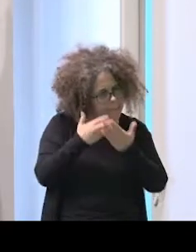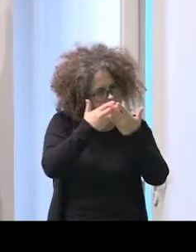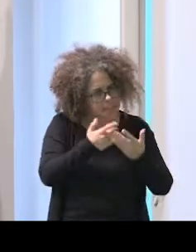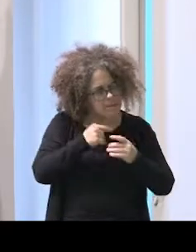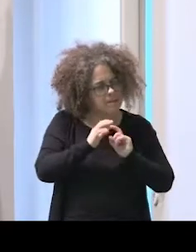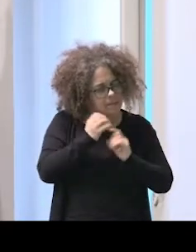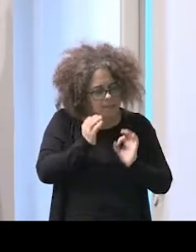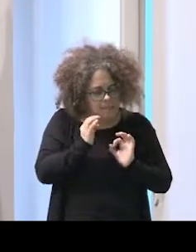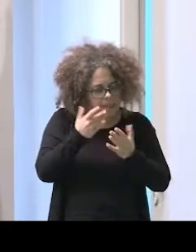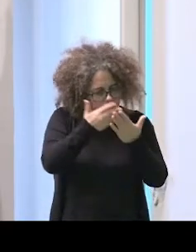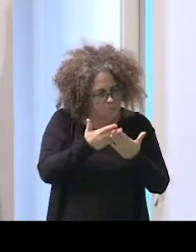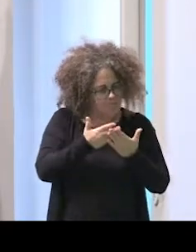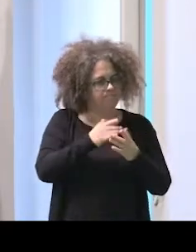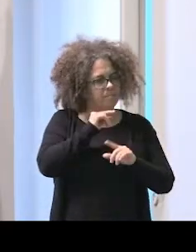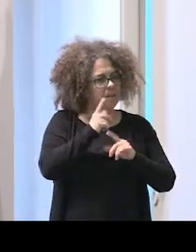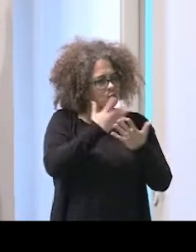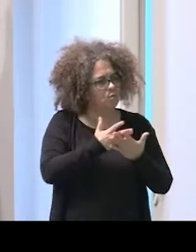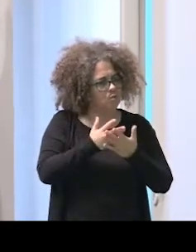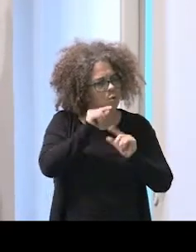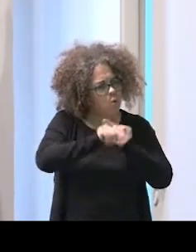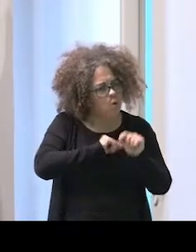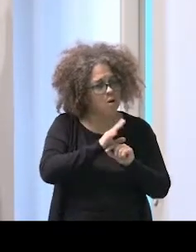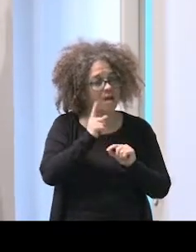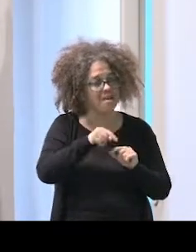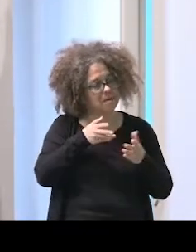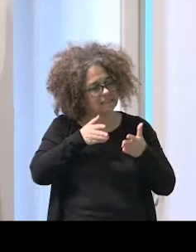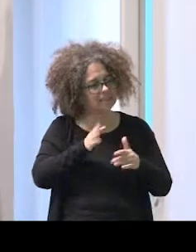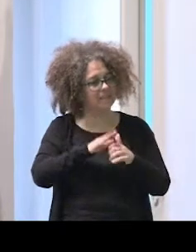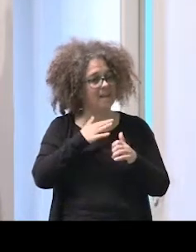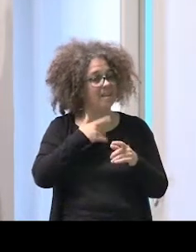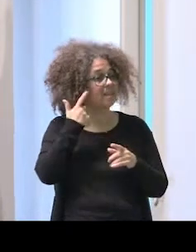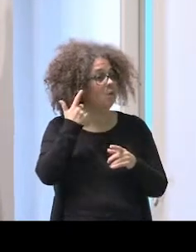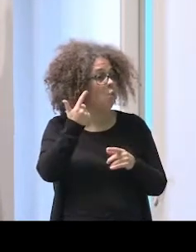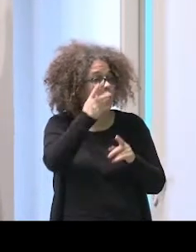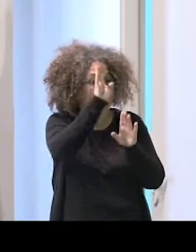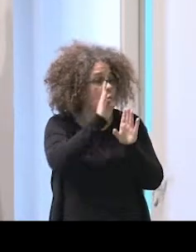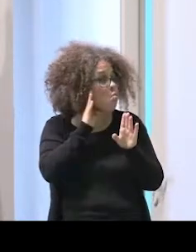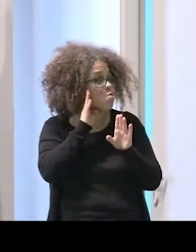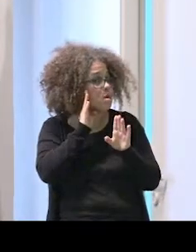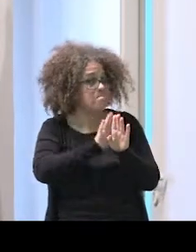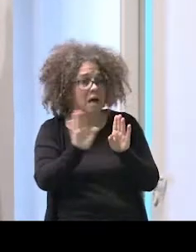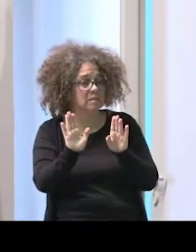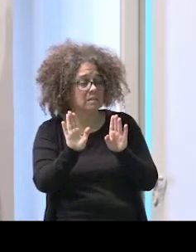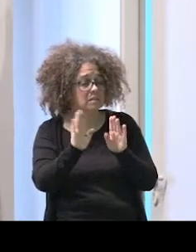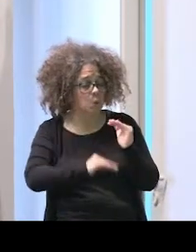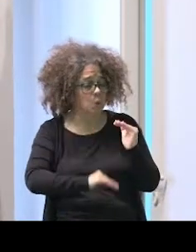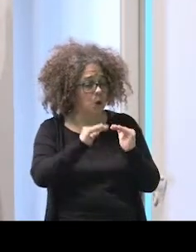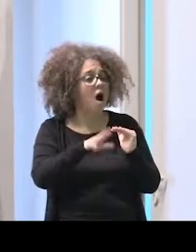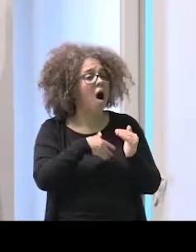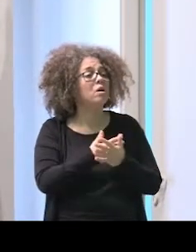que están realizados de forma unilateral y hasta los 18 meses. Y entonces, claro, eso te va a invalidar con cada